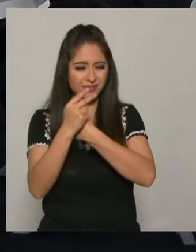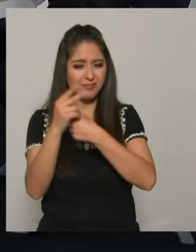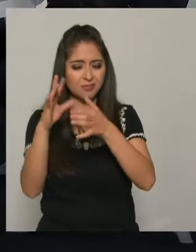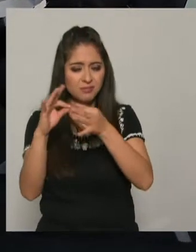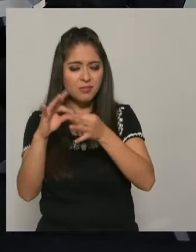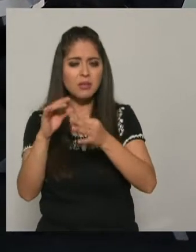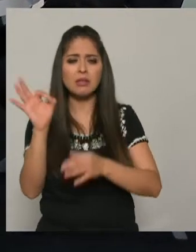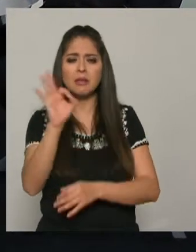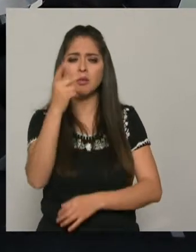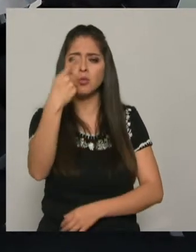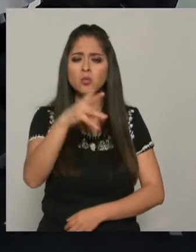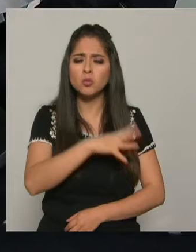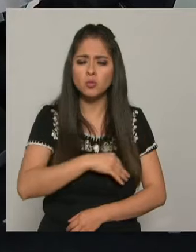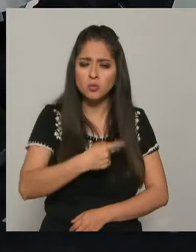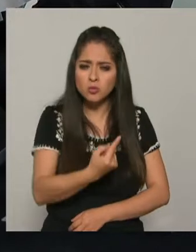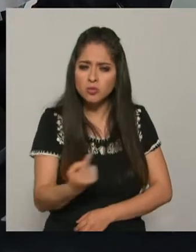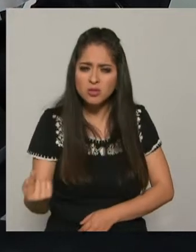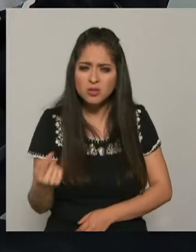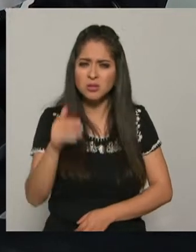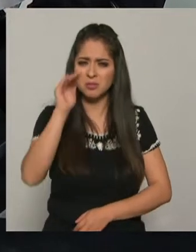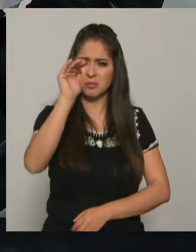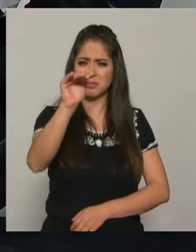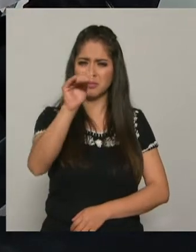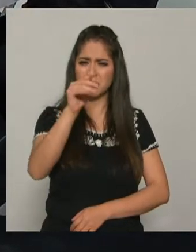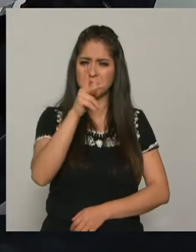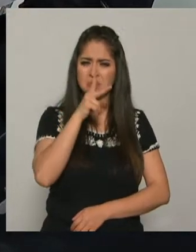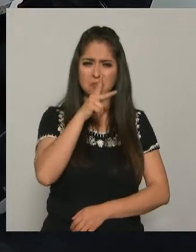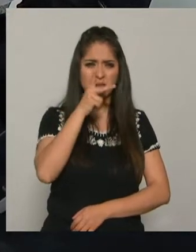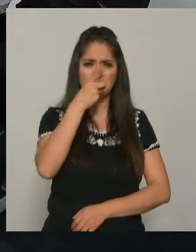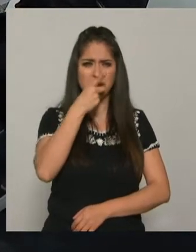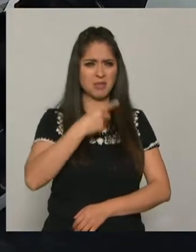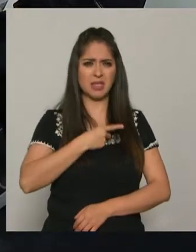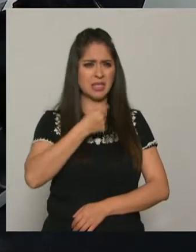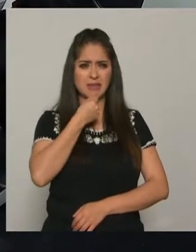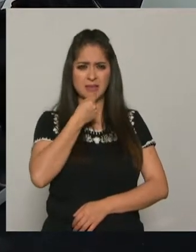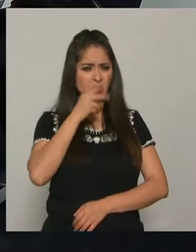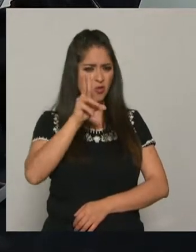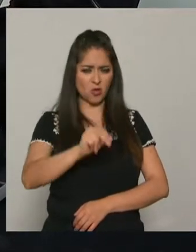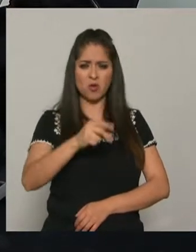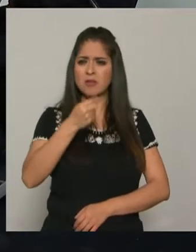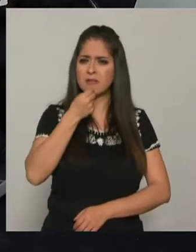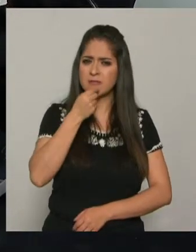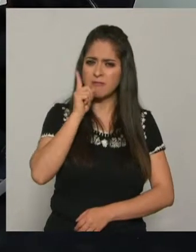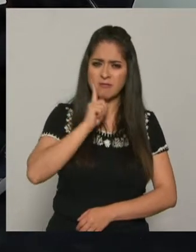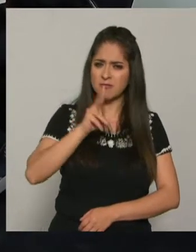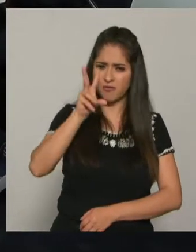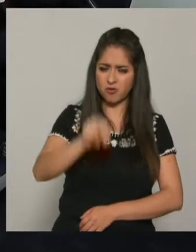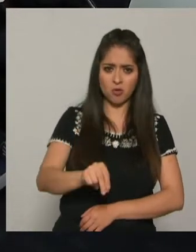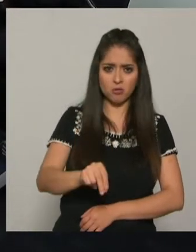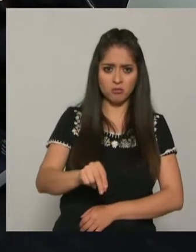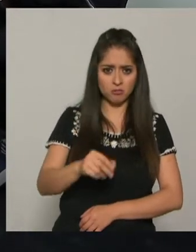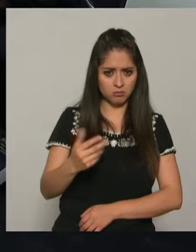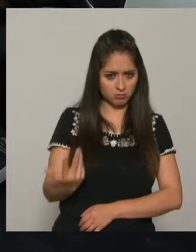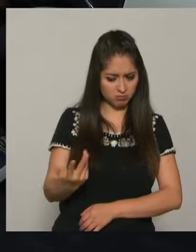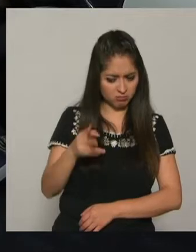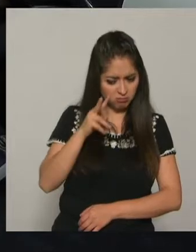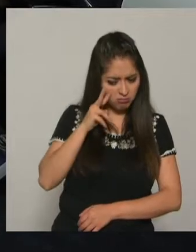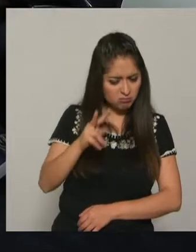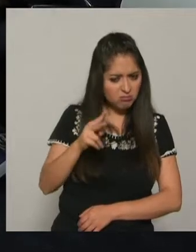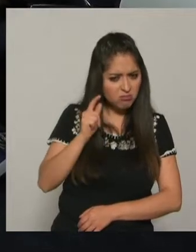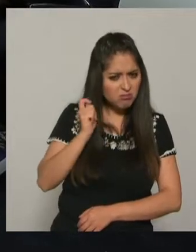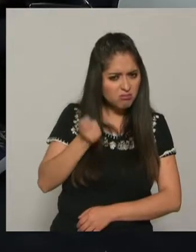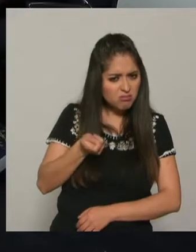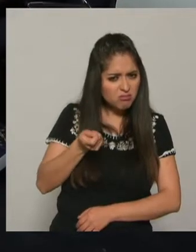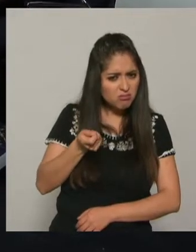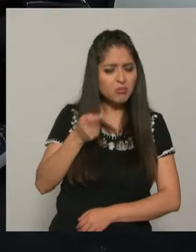dice, mamá o papá, no me digas niño o no me digas niña porque no soy niño o niña, de acuerdo a lo que usted escuche, en